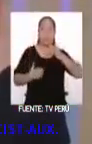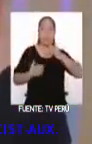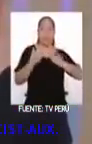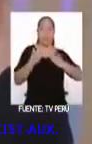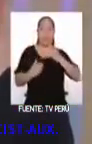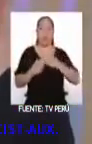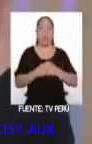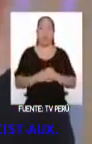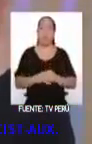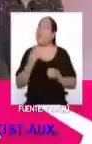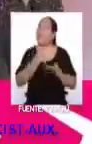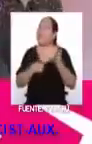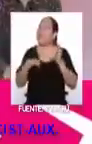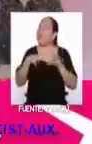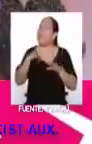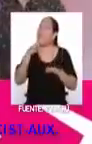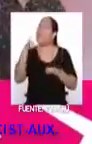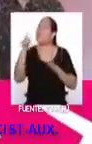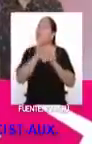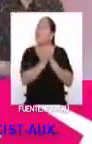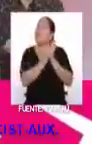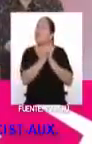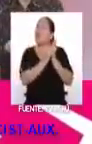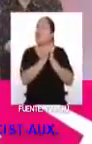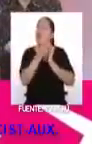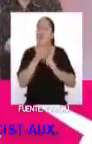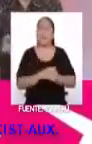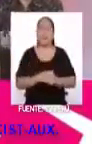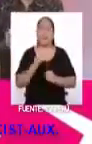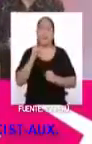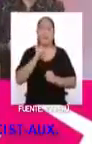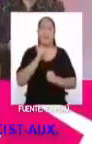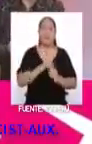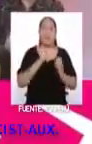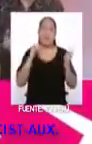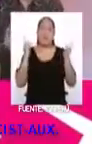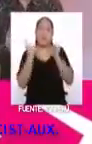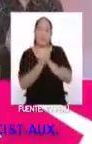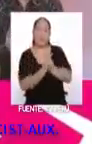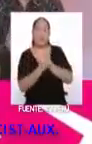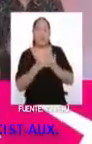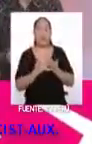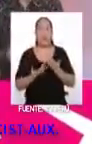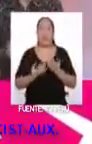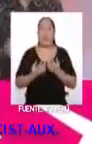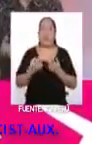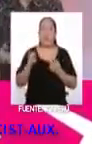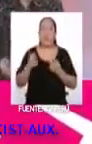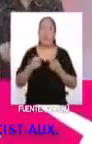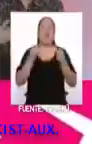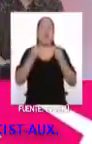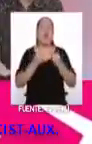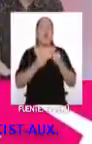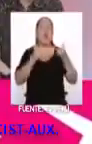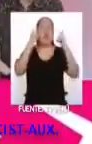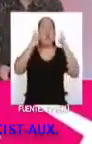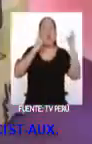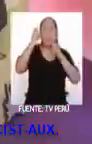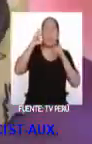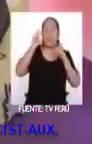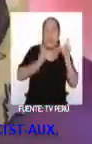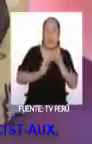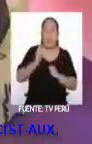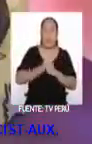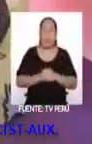Y bueno, ¿de qué hablas en tu canal de YouTube? Bueno, de hecho hago challenge, también hago parodias, reacciones al tipo. ¿Imitaciones?